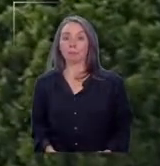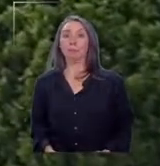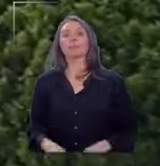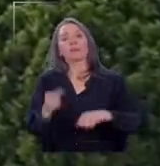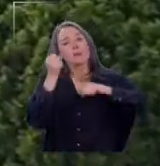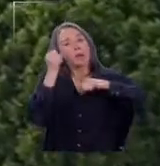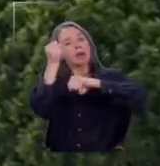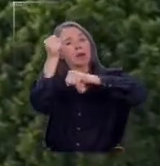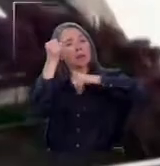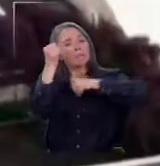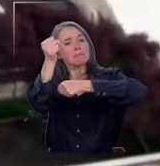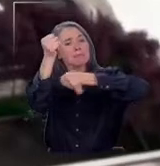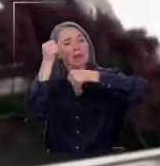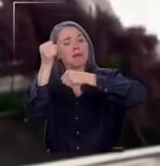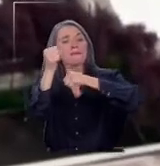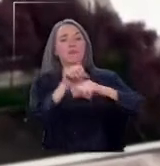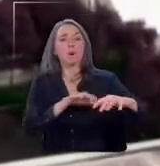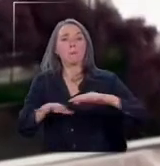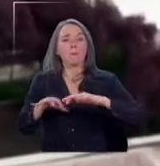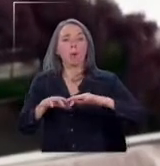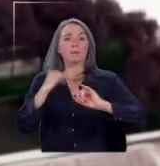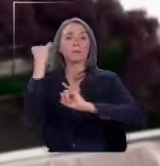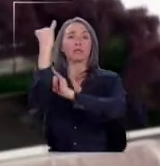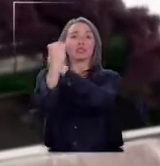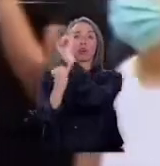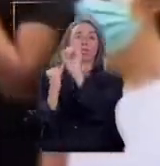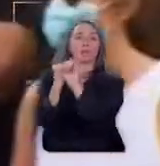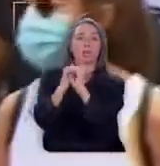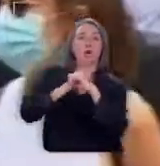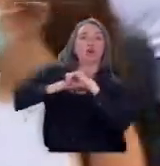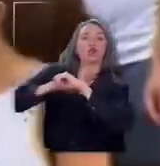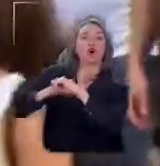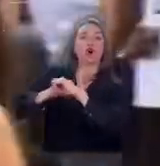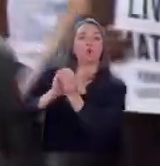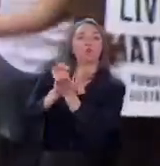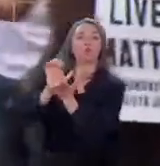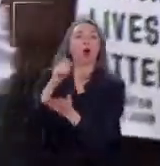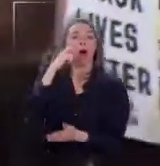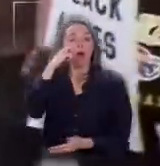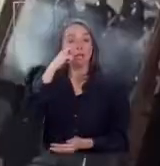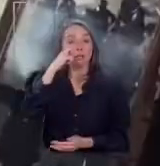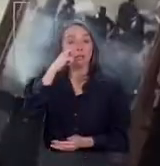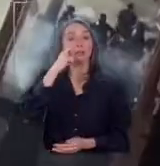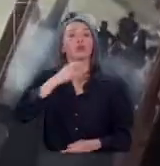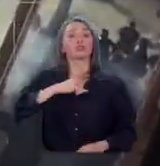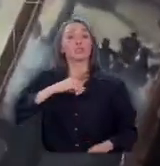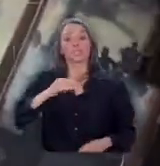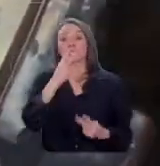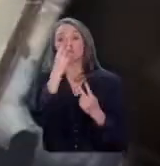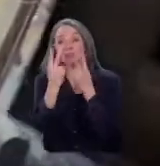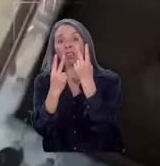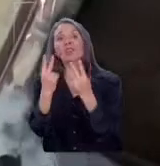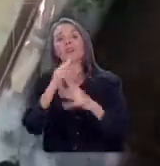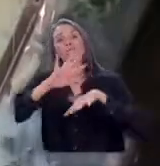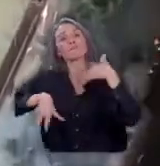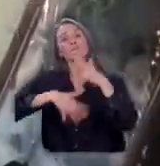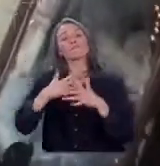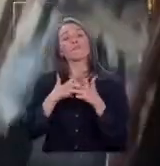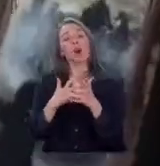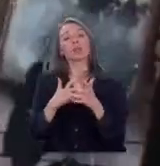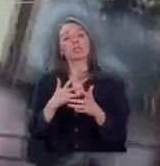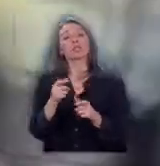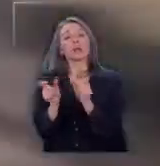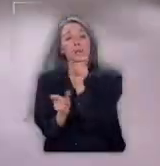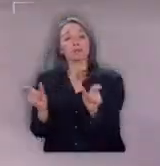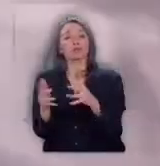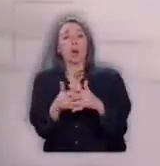las manifestaciones y el movimiento internacional antirracismo siguen ocurriendo hechos de violencia que molestan a